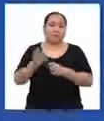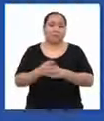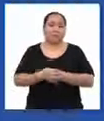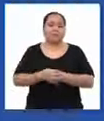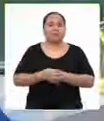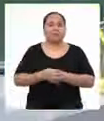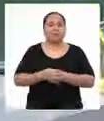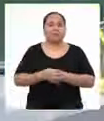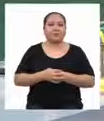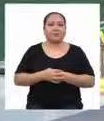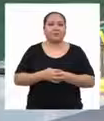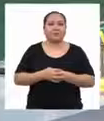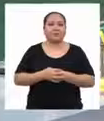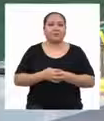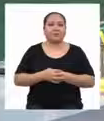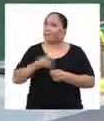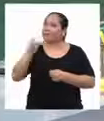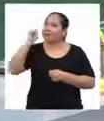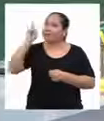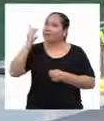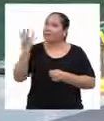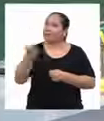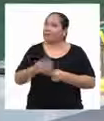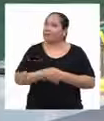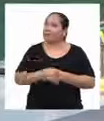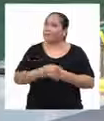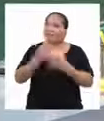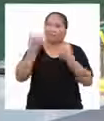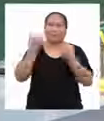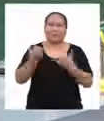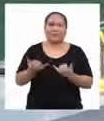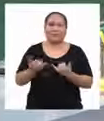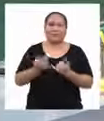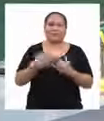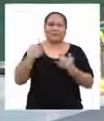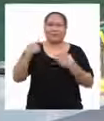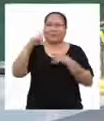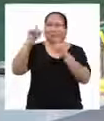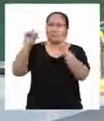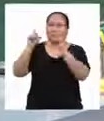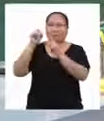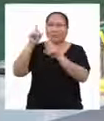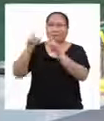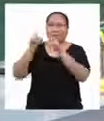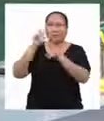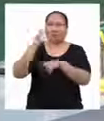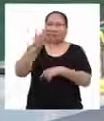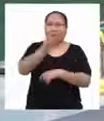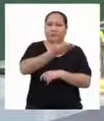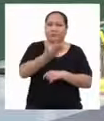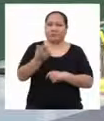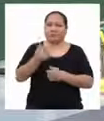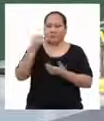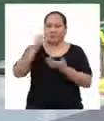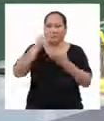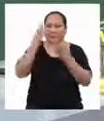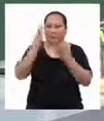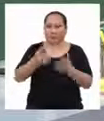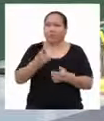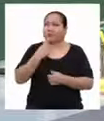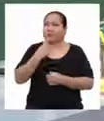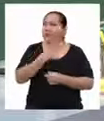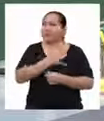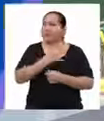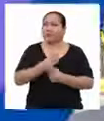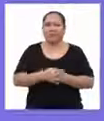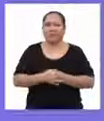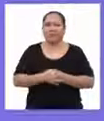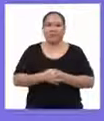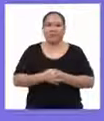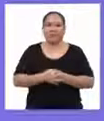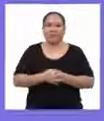ciudadanas. Profesora, ahora tenemos algunas preguntas de nuestros estudiantes de cuarto.